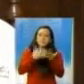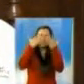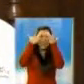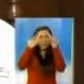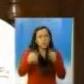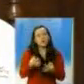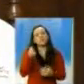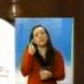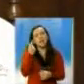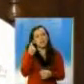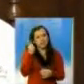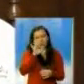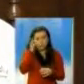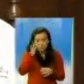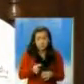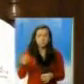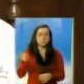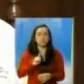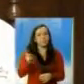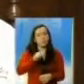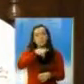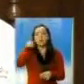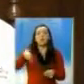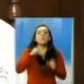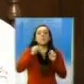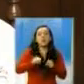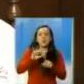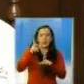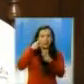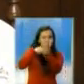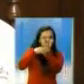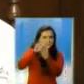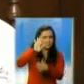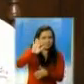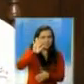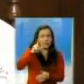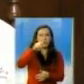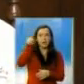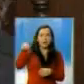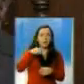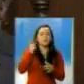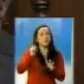generando imagen de otras personas, como dijo la viceministra, que hay que pensar que el triunfo es de los